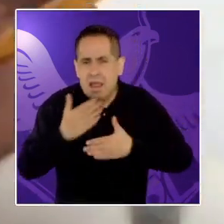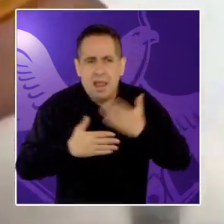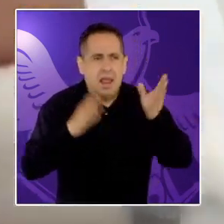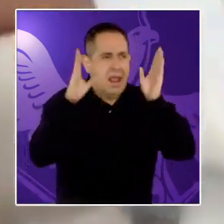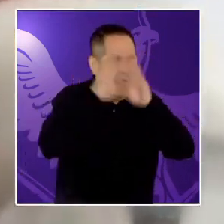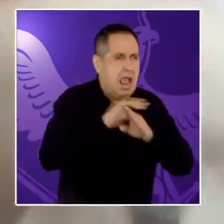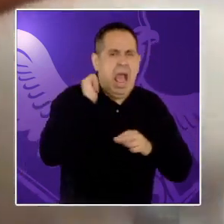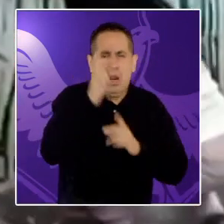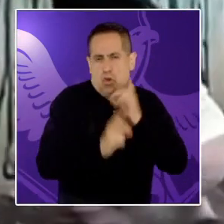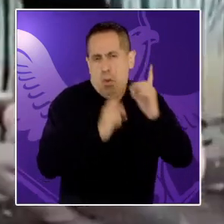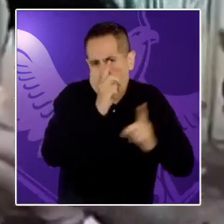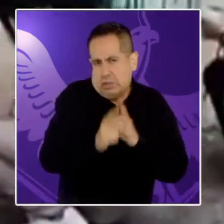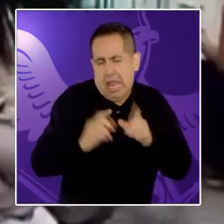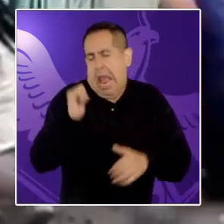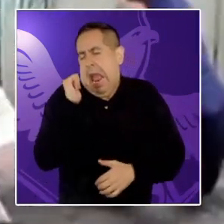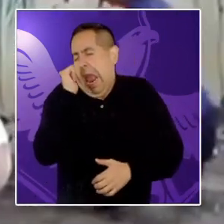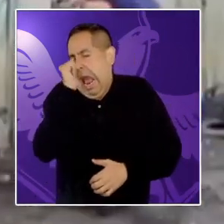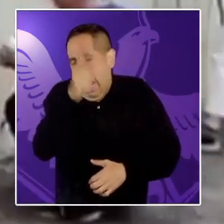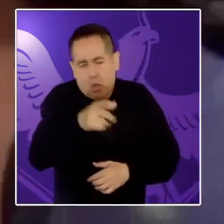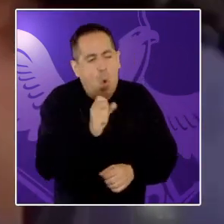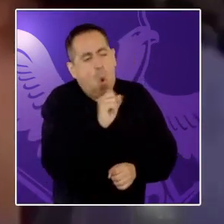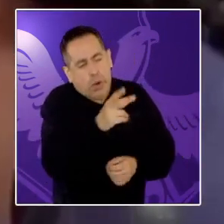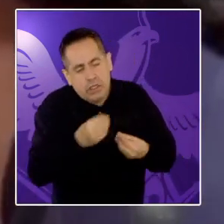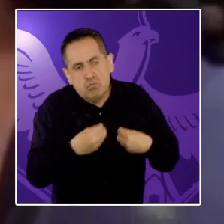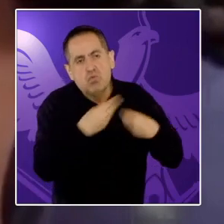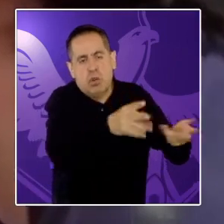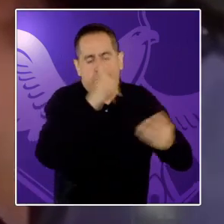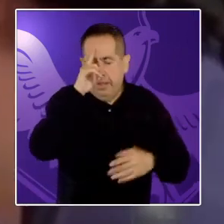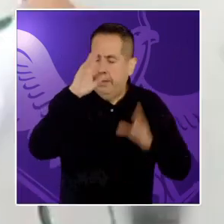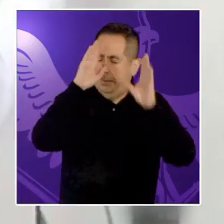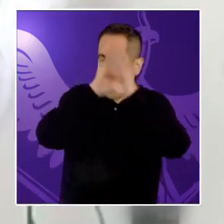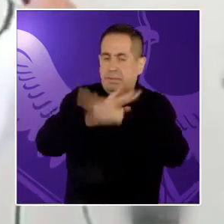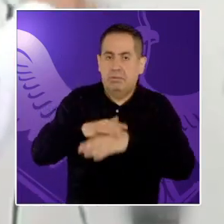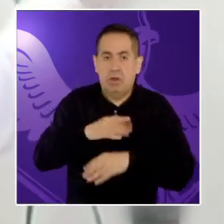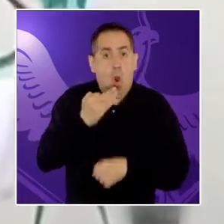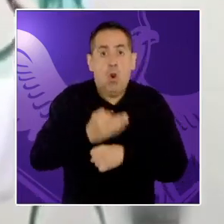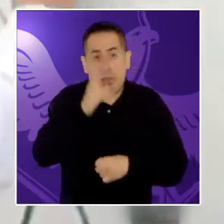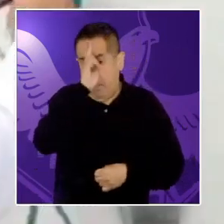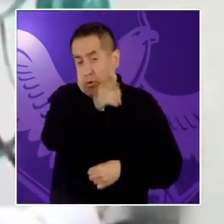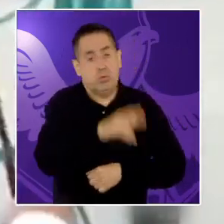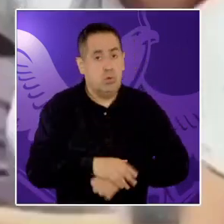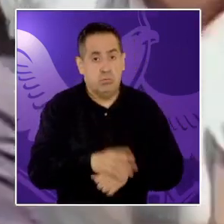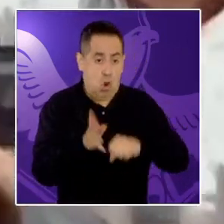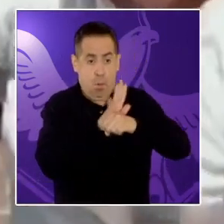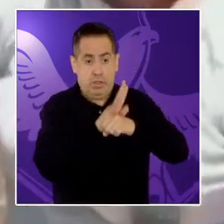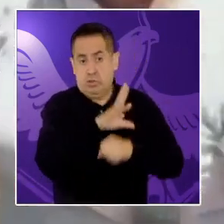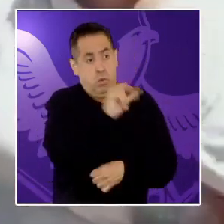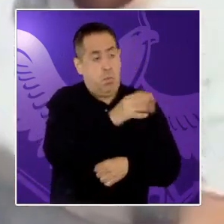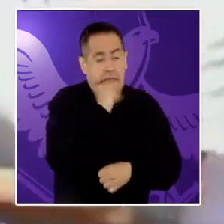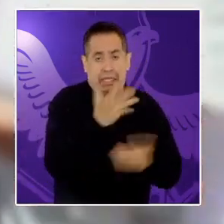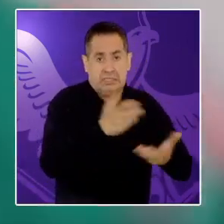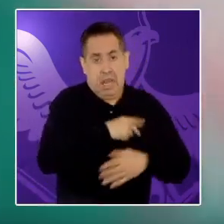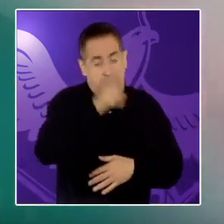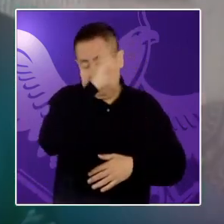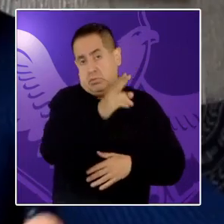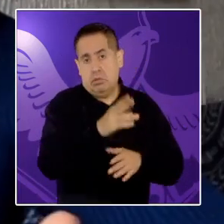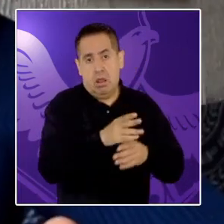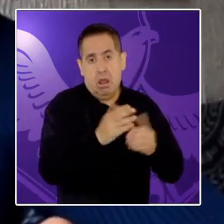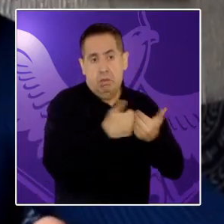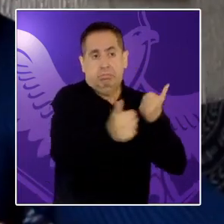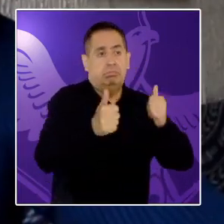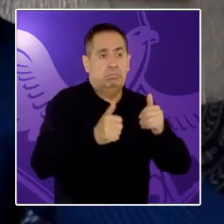recreativas, educativas, deportivas, que son las que les permiten a las mujeres sobrevivir el encierro, están hoy suspendidas.